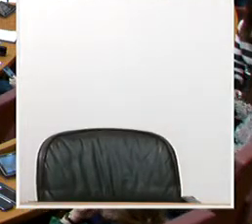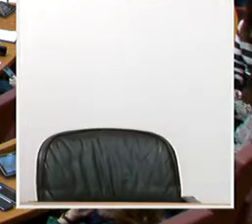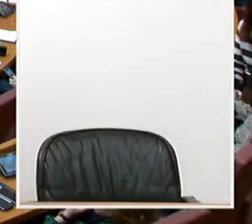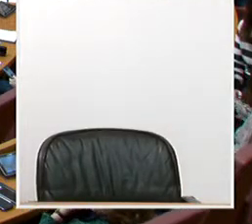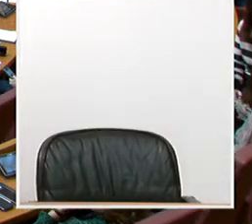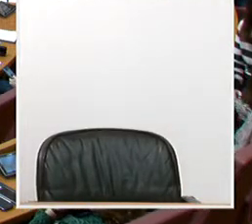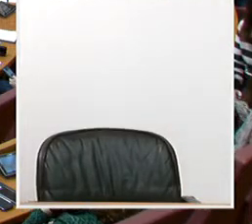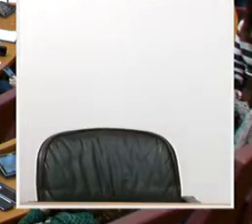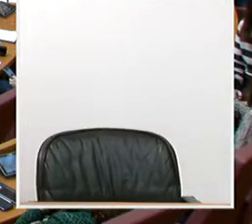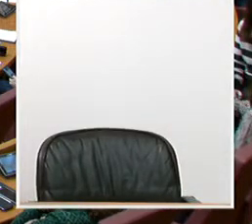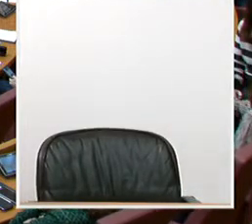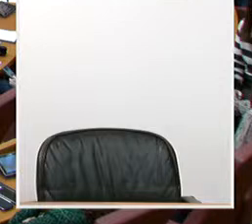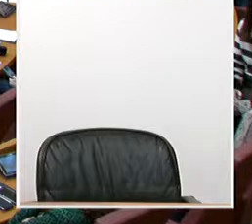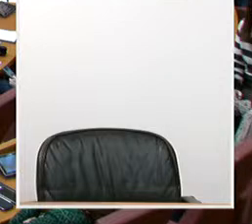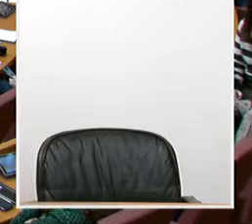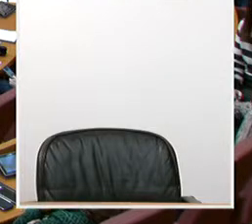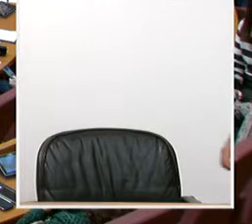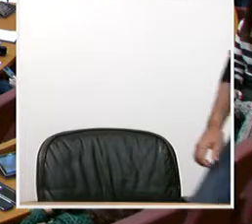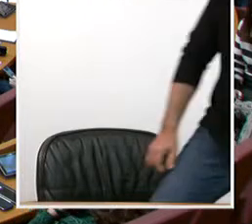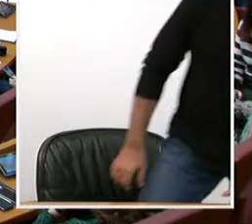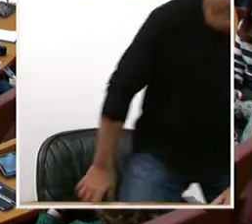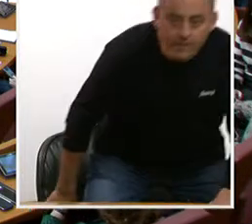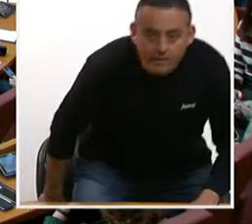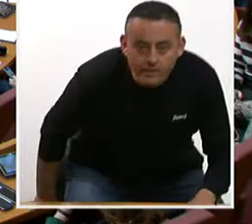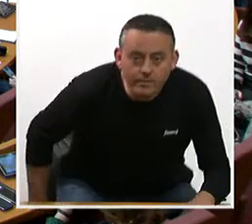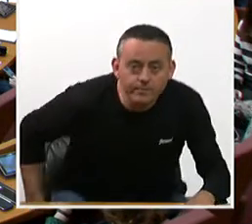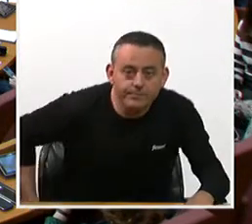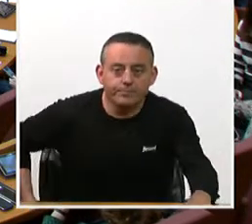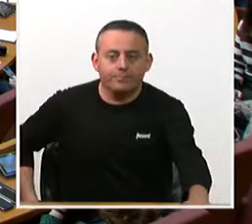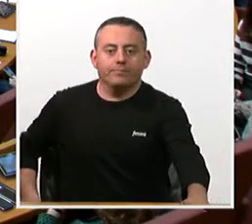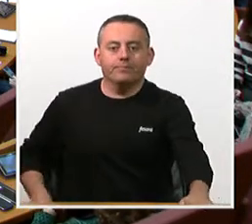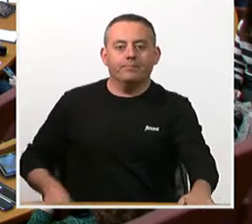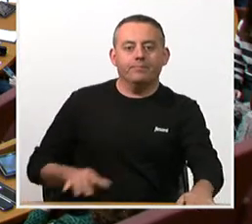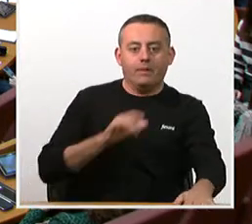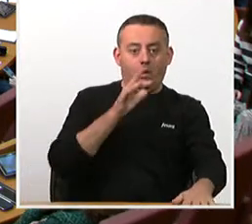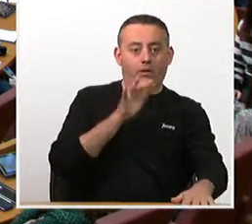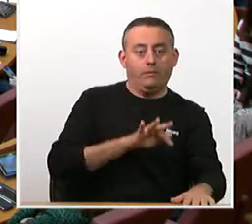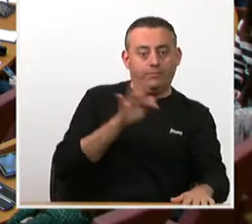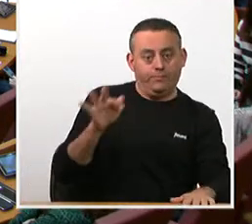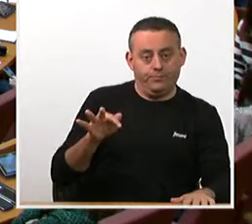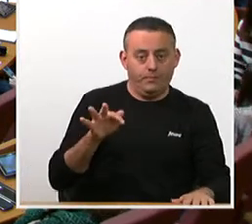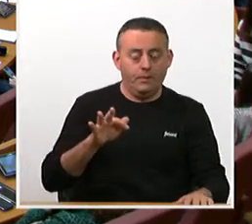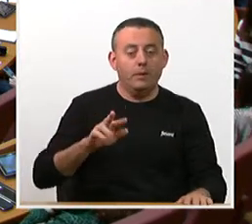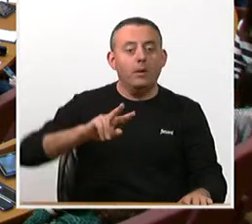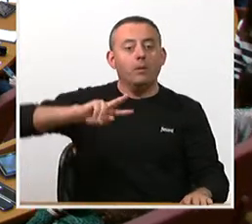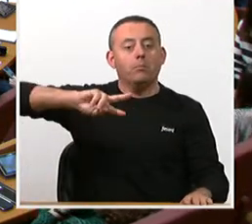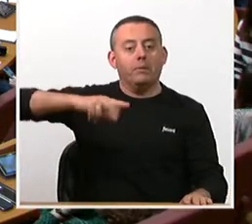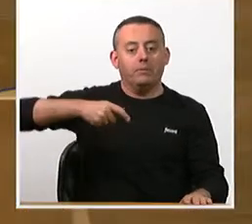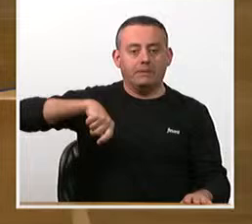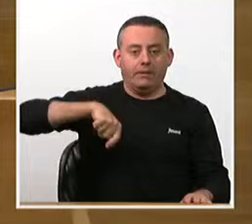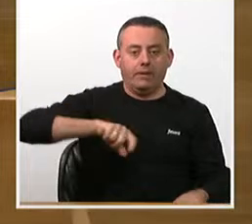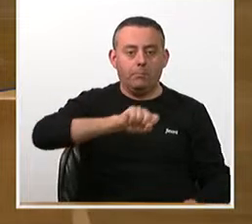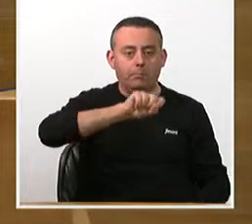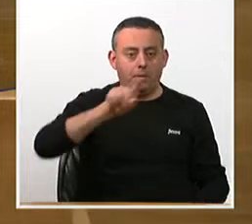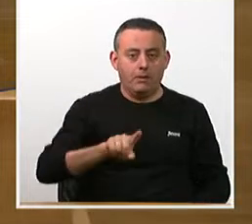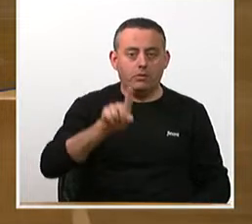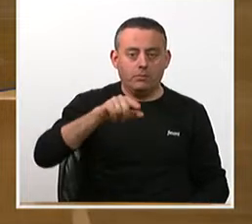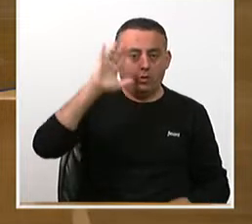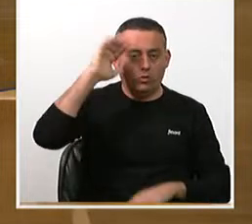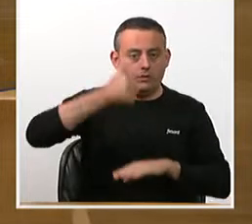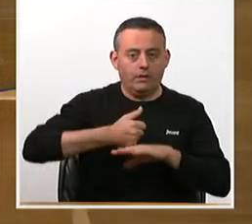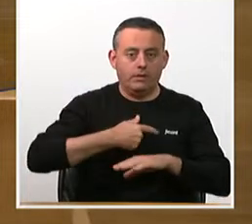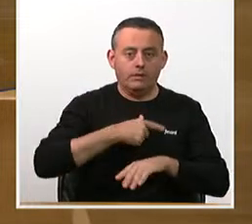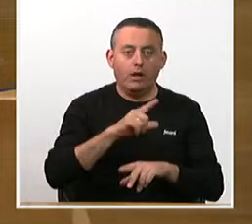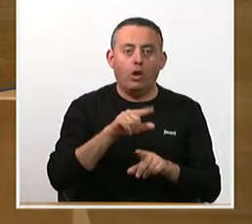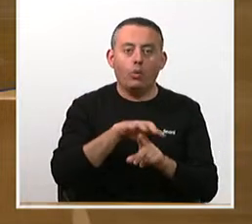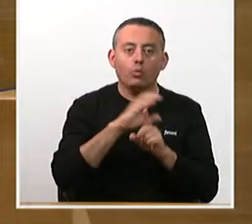gracias tiene la palabra el vicepresidente primero y conseller de cultura y